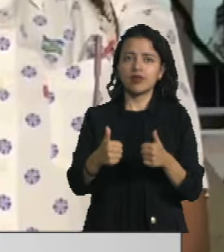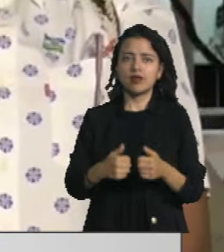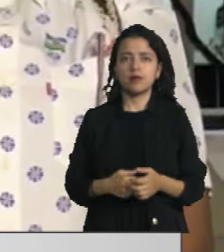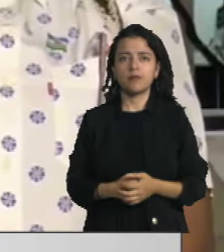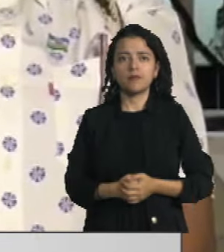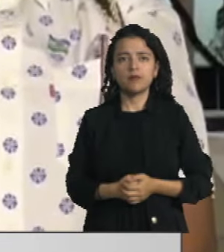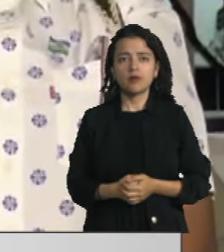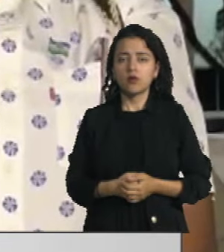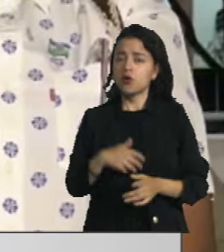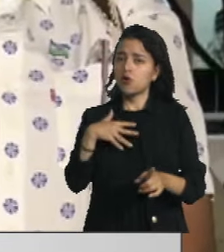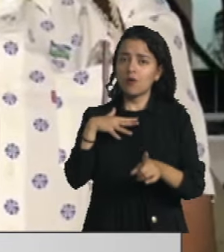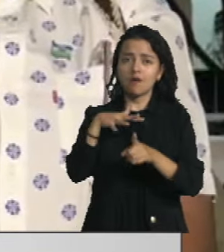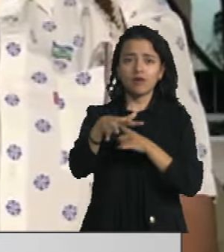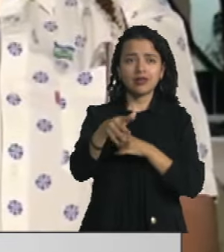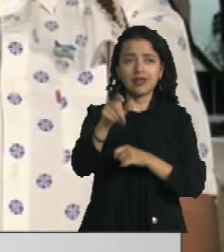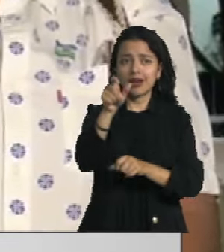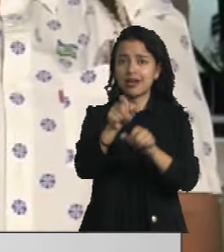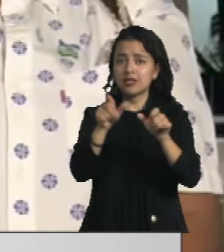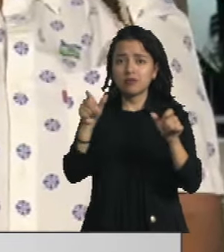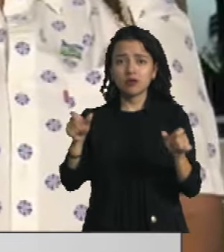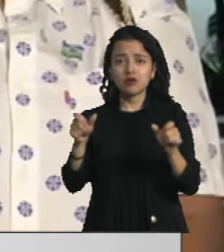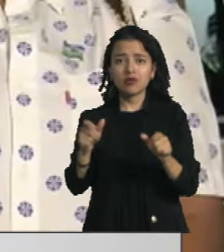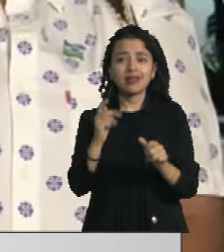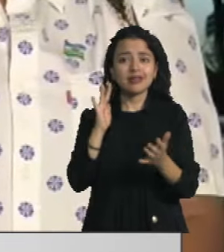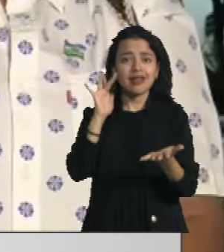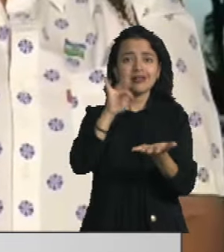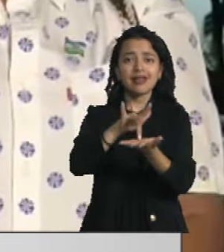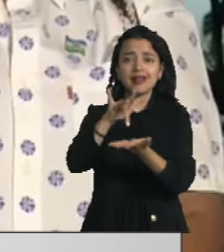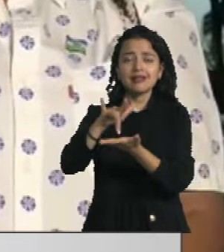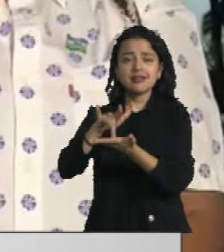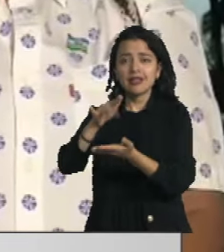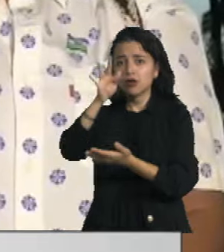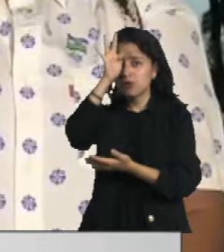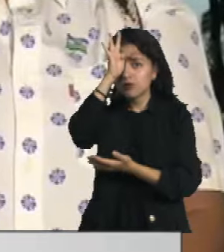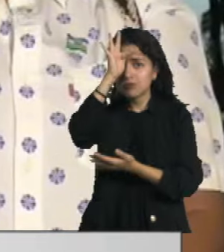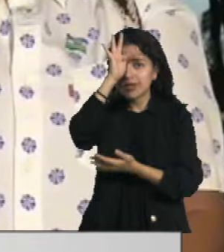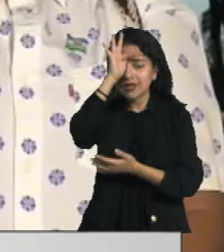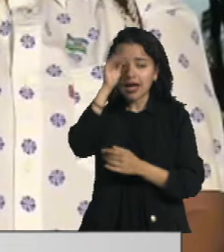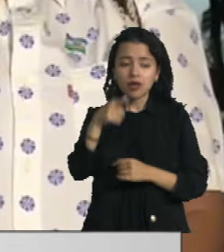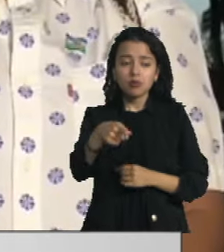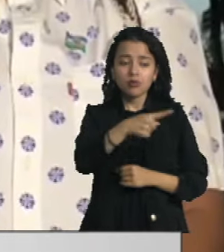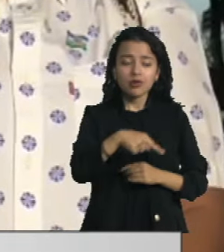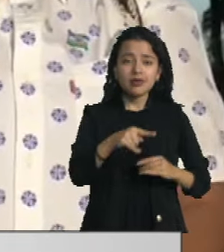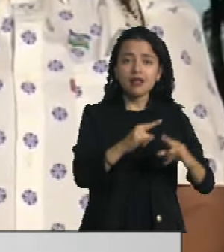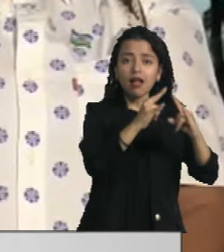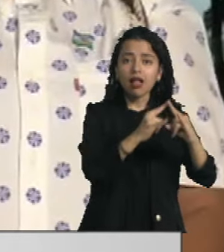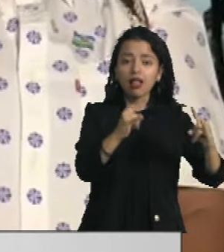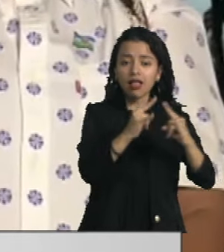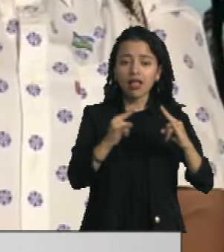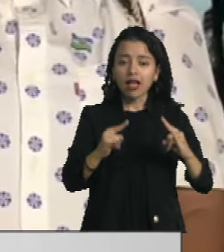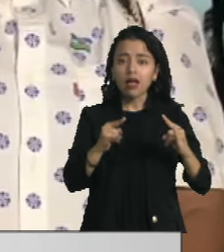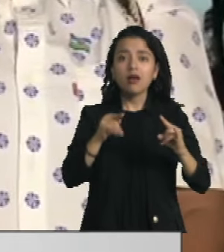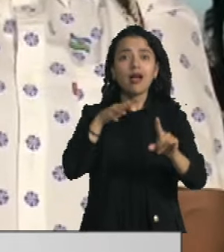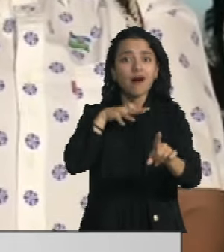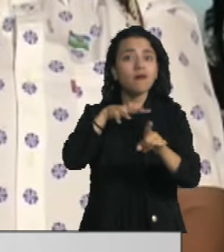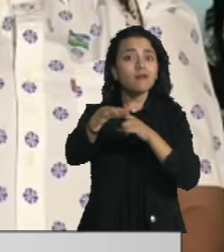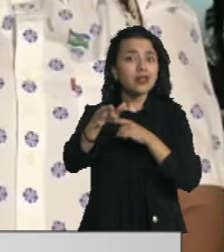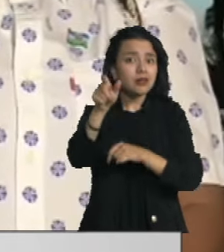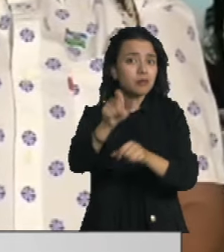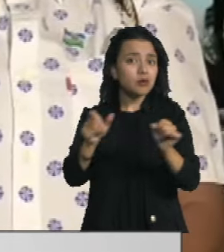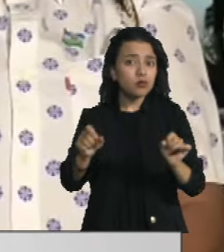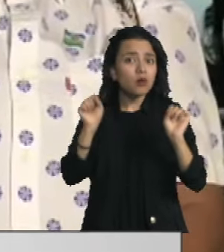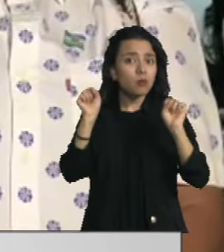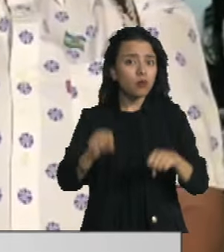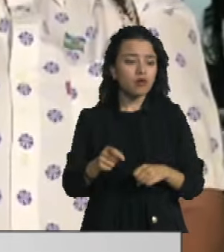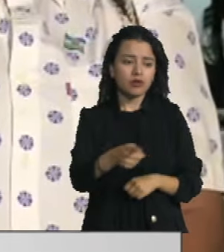afectar los derechos de los pacientes que están en esos centros de salud alrededor de la zona en cuestión. Y segundo, teniendo en cuenta que hay peticiones que